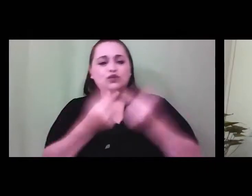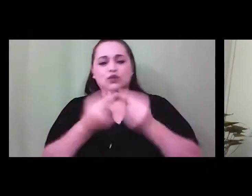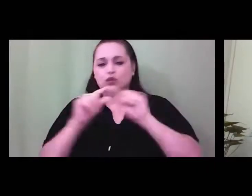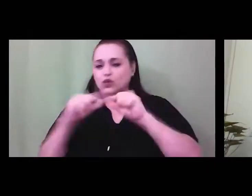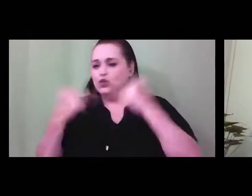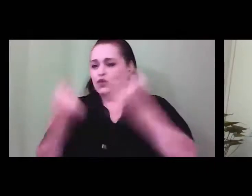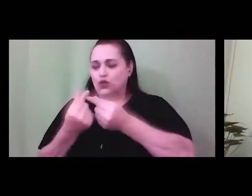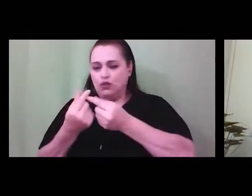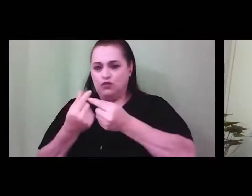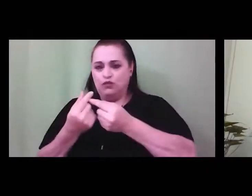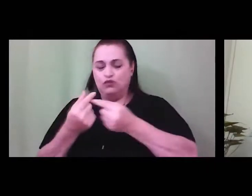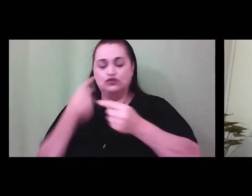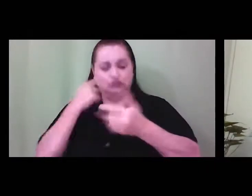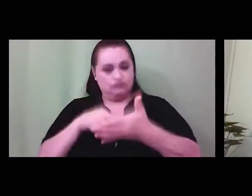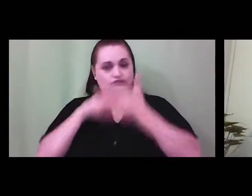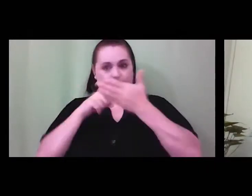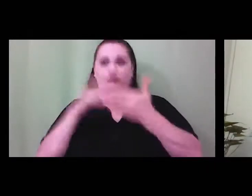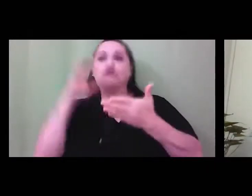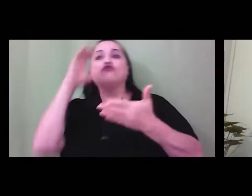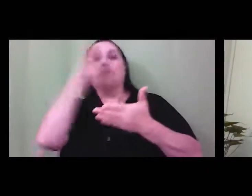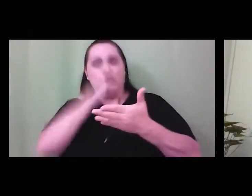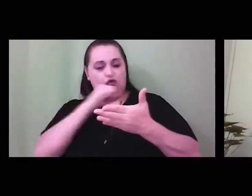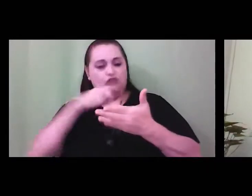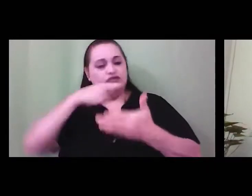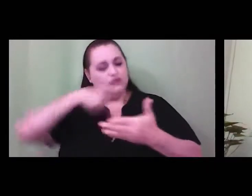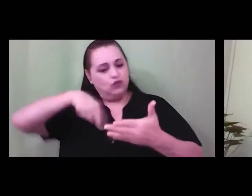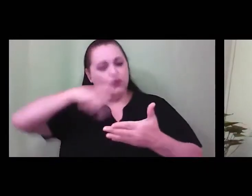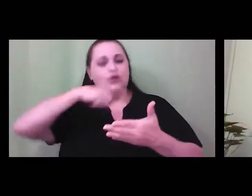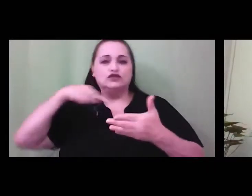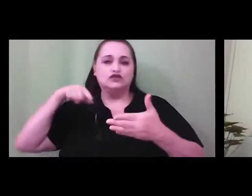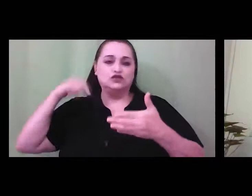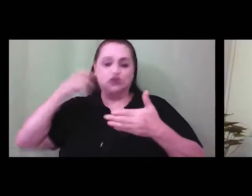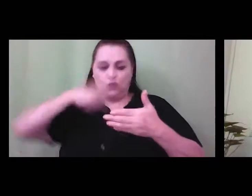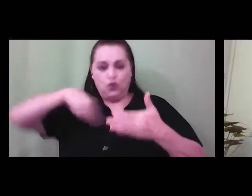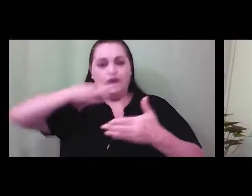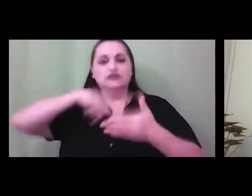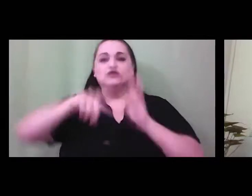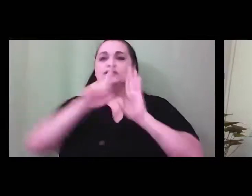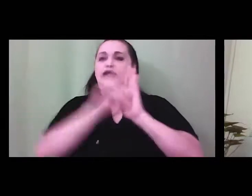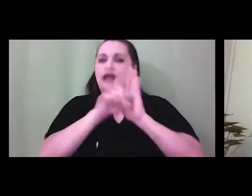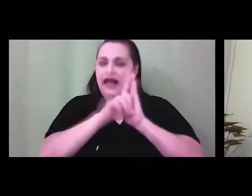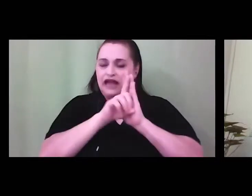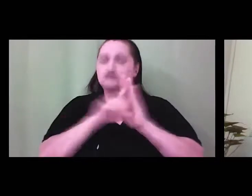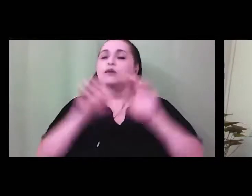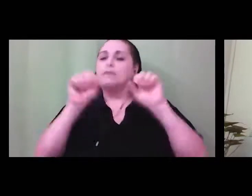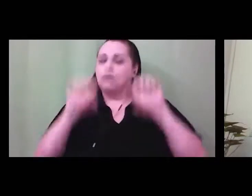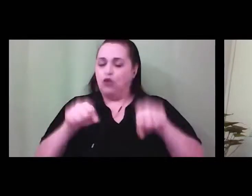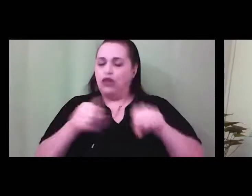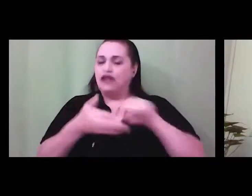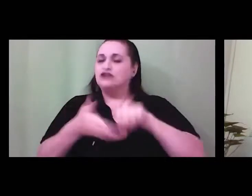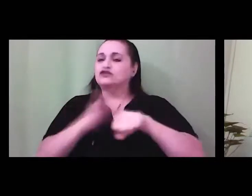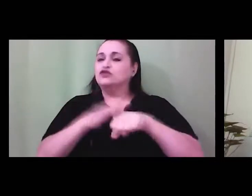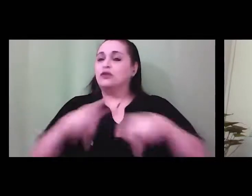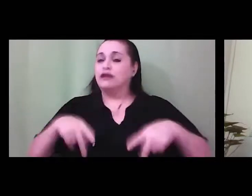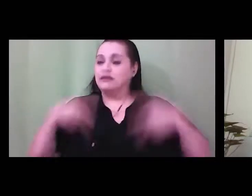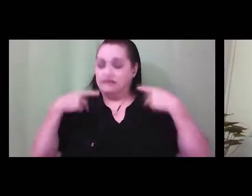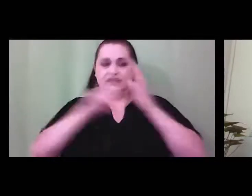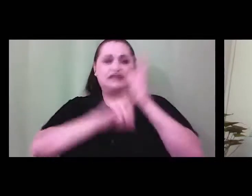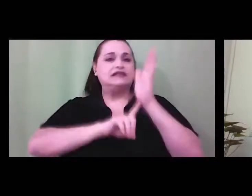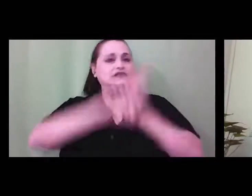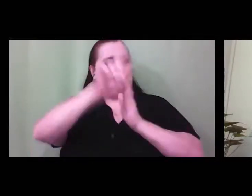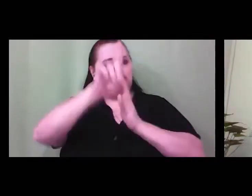donde se nos reconozcan nuestros derechos para poder sobrevivir y para poder